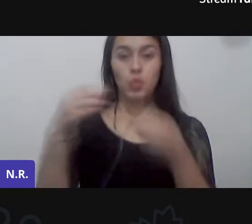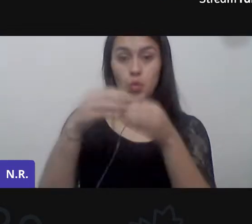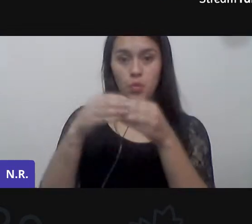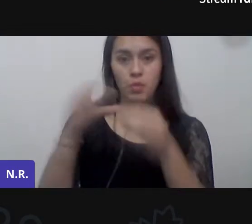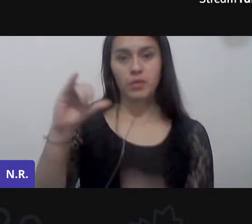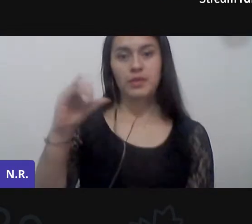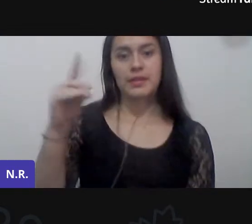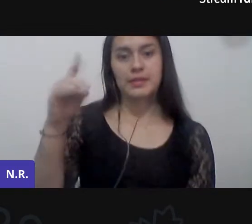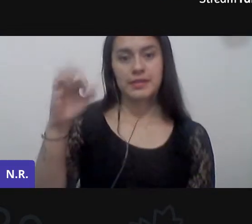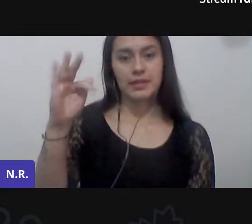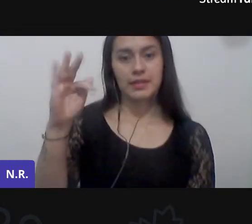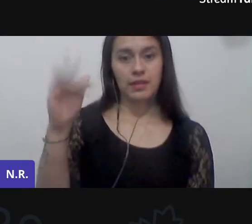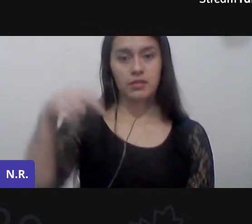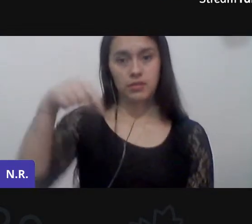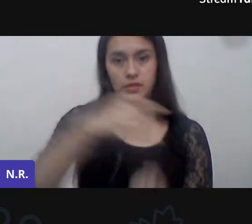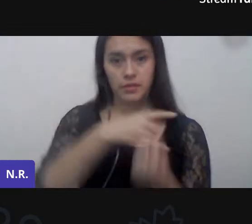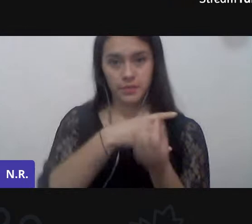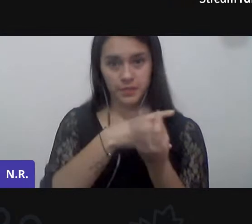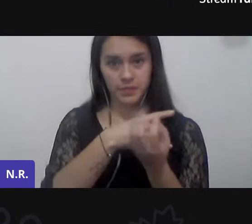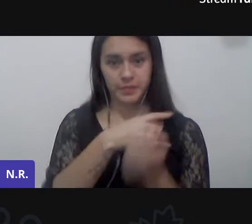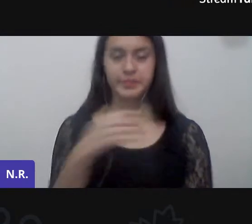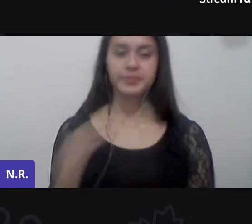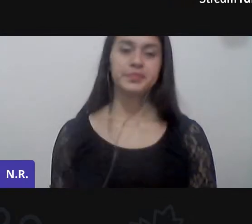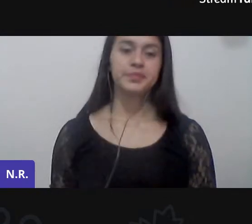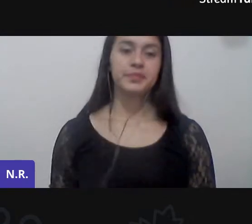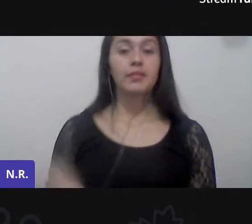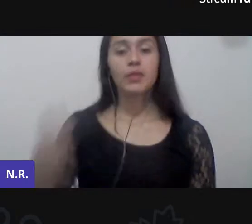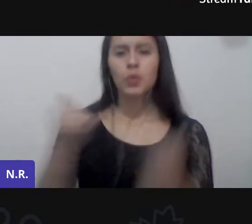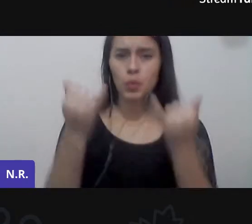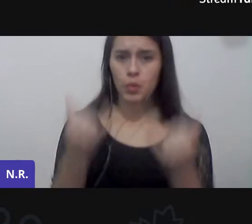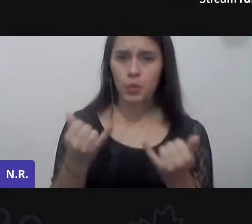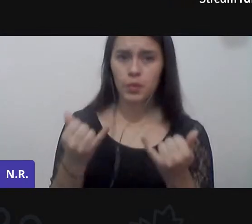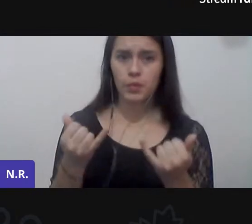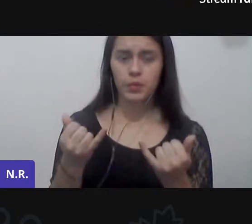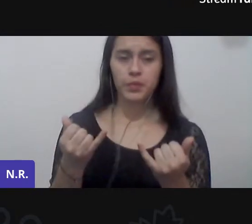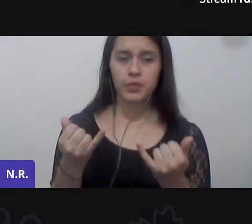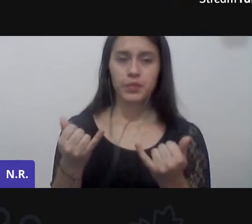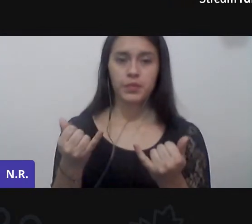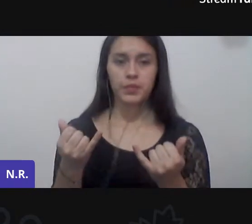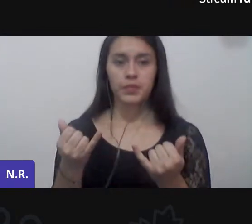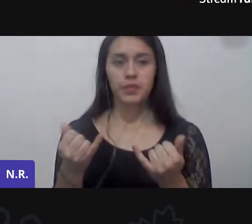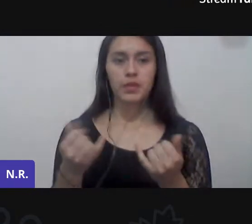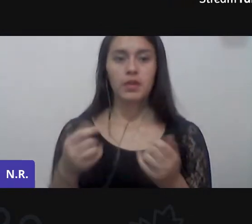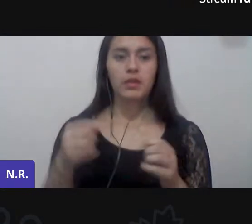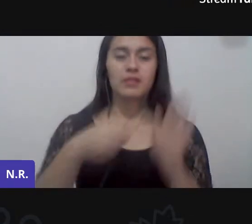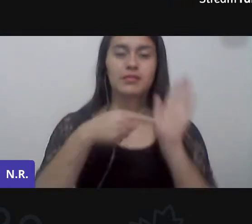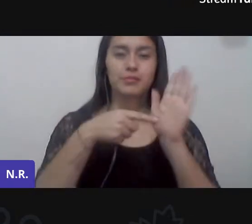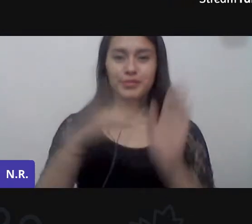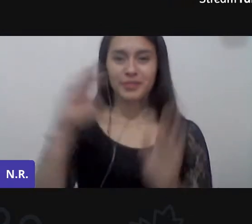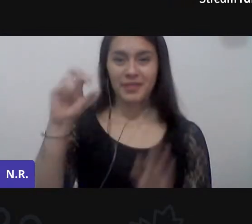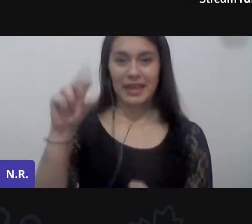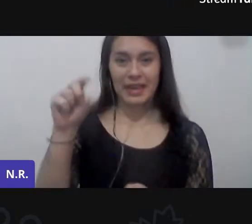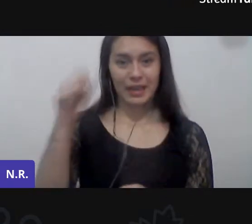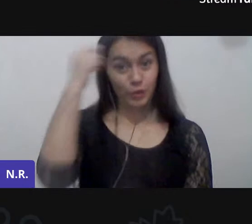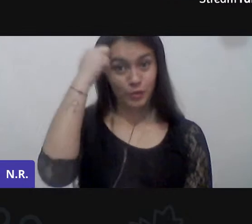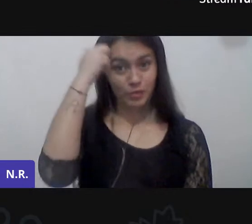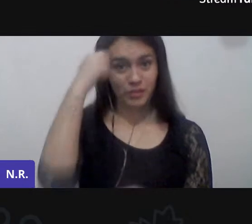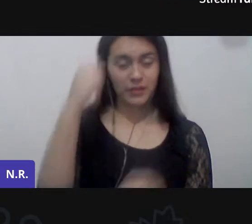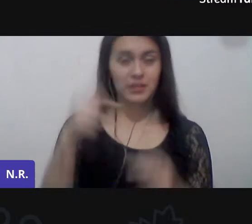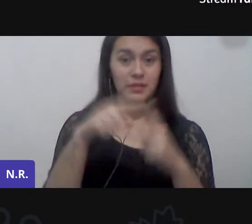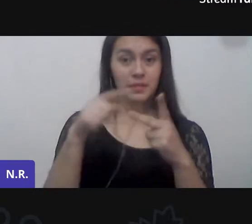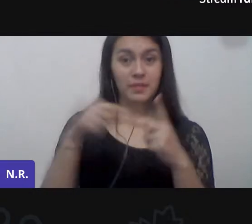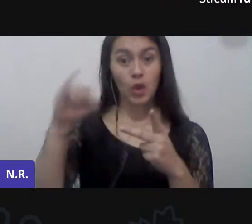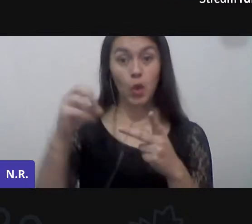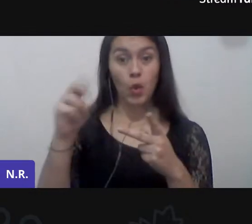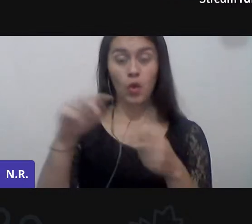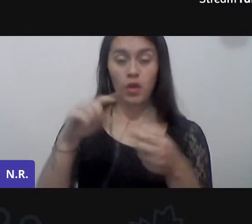Centro de Egresados de la Universidad Pedagógica. El día de hoy tendremos al profe Carlos López y al compañero Jorge